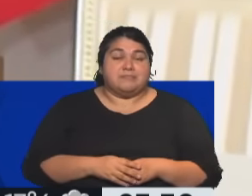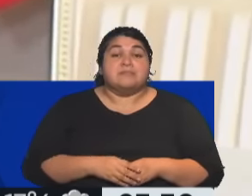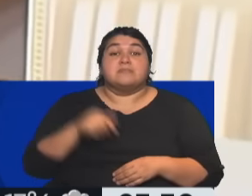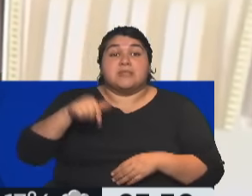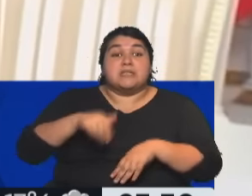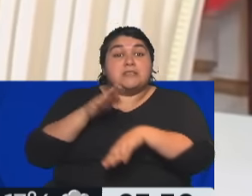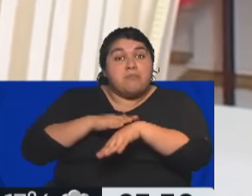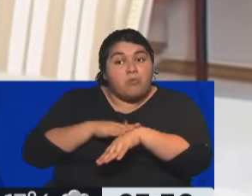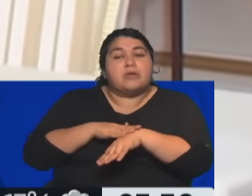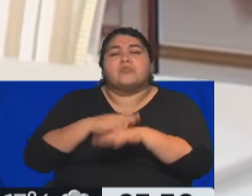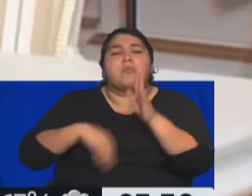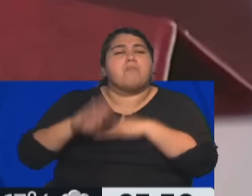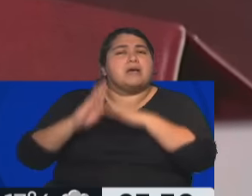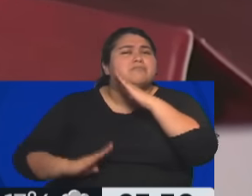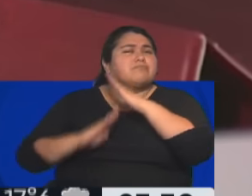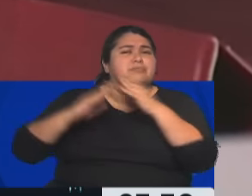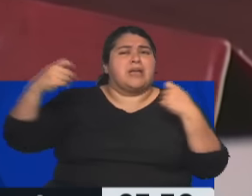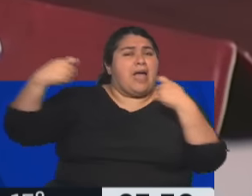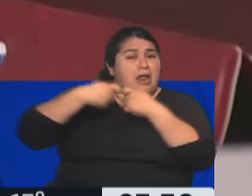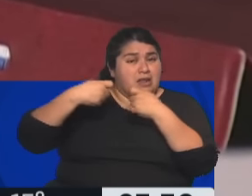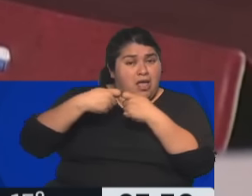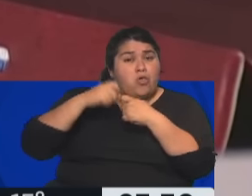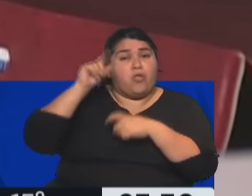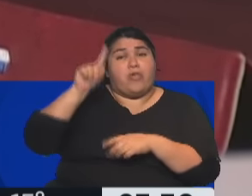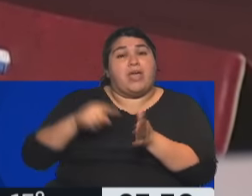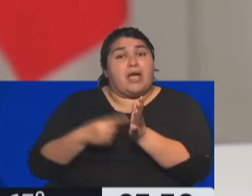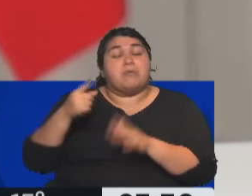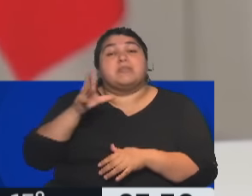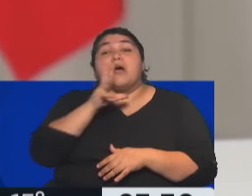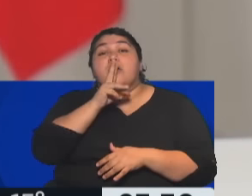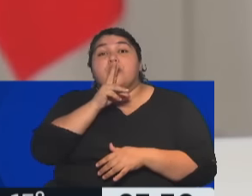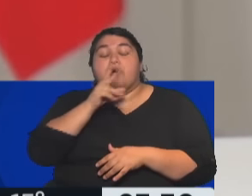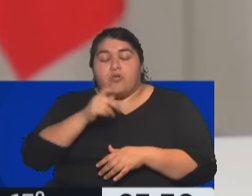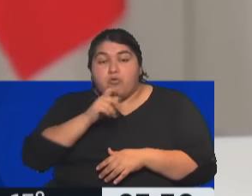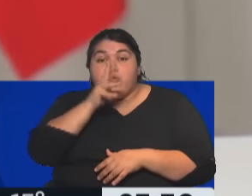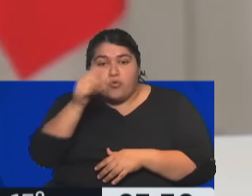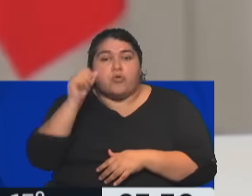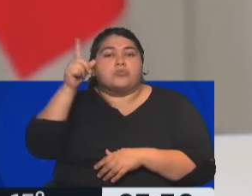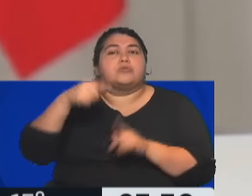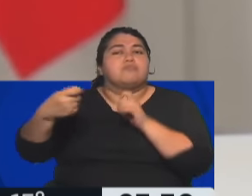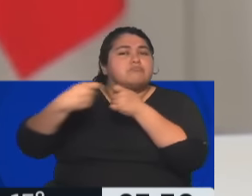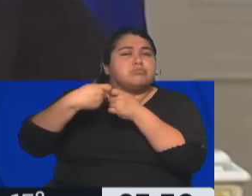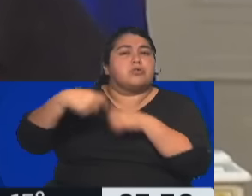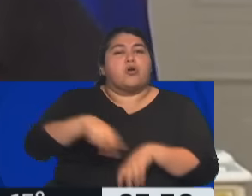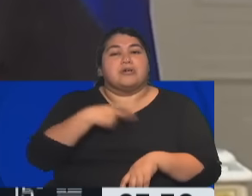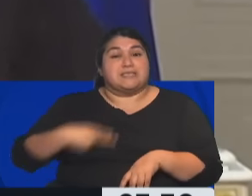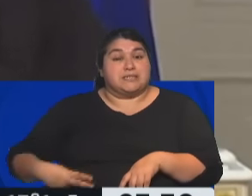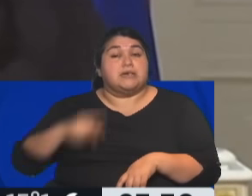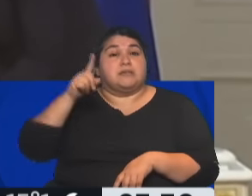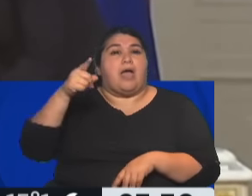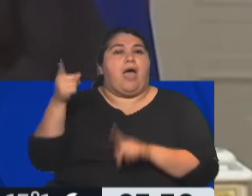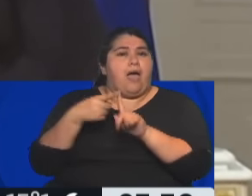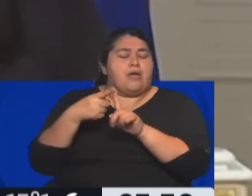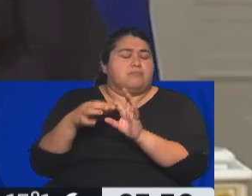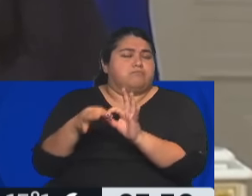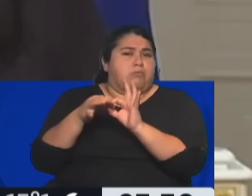contexto, el principal aliado de Moscú desde el inicio de la invasión a Ucrania es la República Popular China. Con ella, Putin selló una alianza